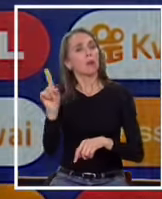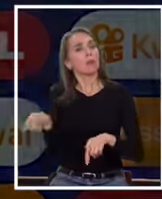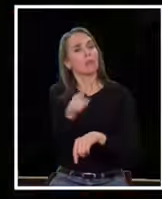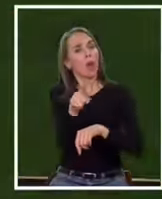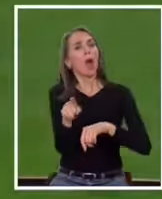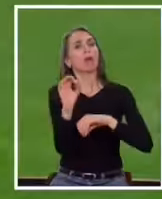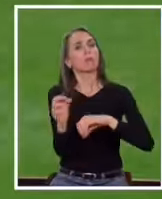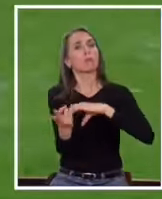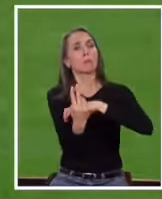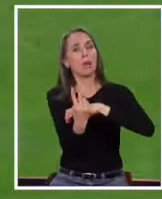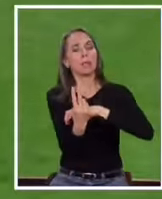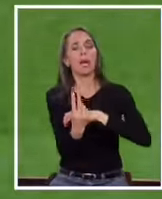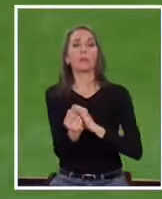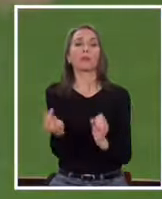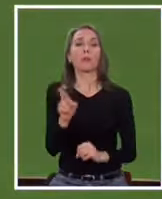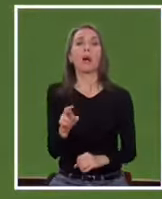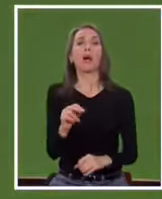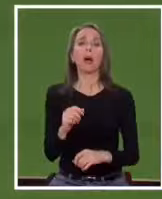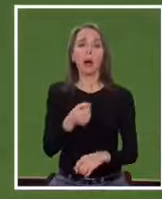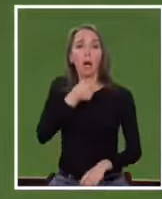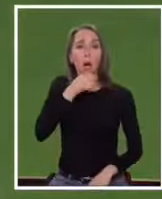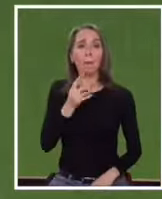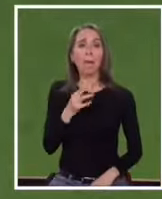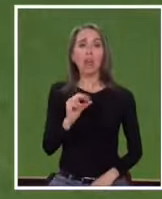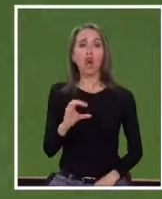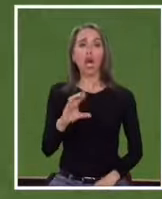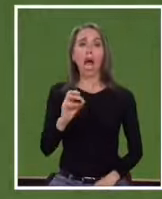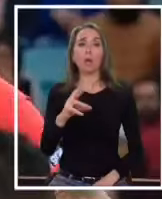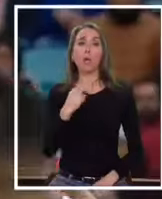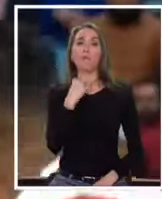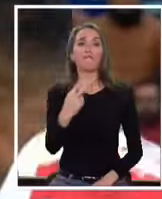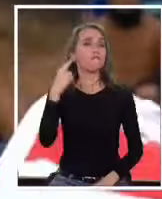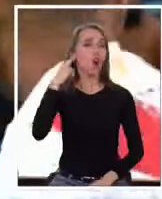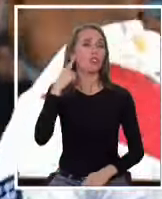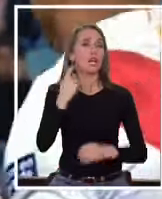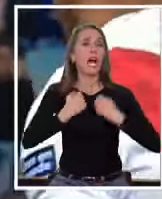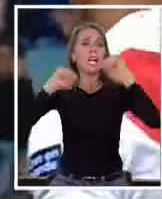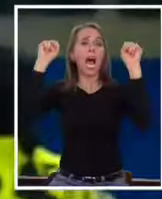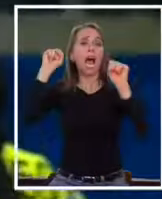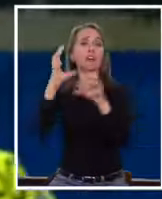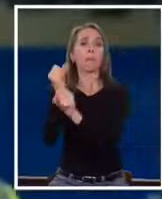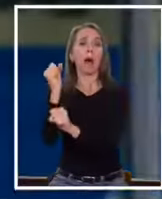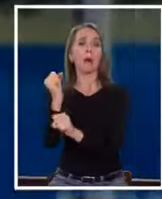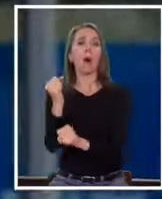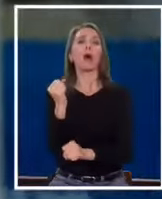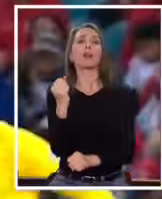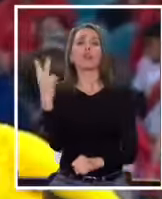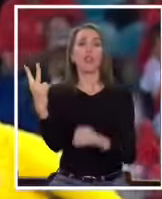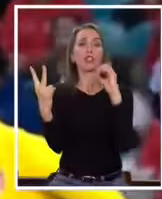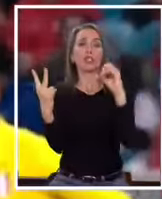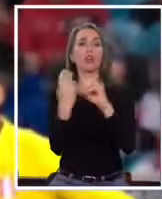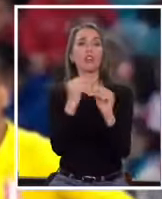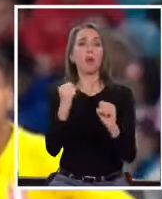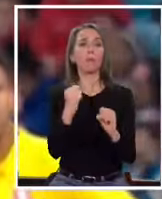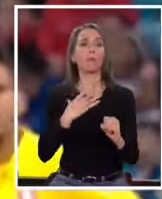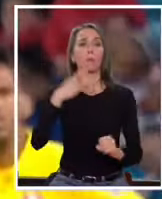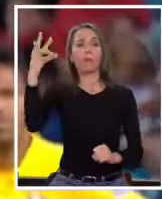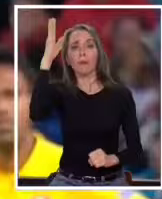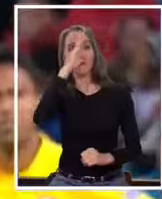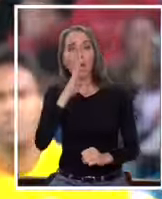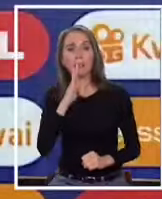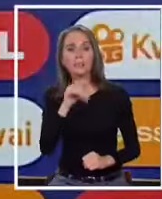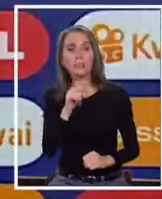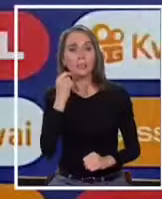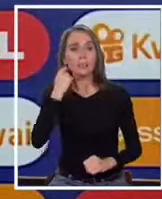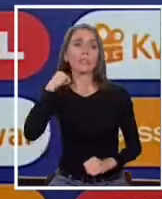decir mucho más. Ganó Paraguay por 2-0, se complica, puede jugar con el cuco en cuarto de final, que es Brasil. A veces